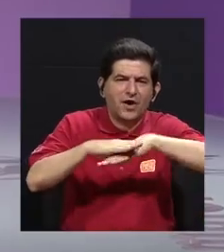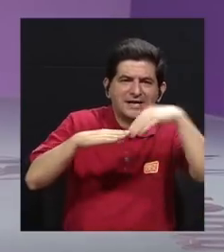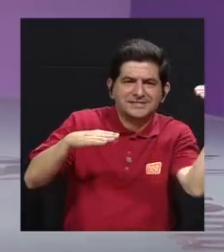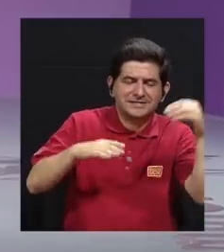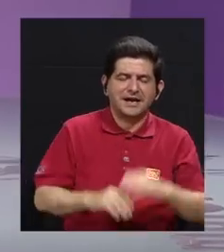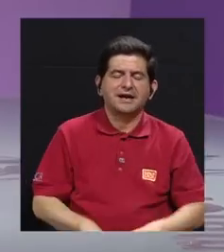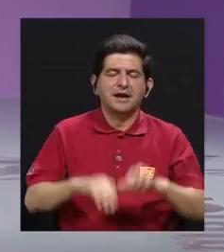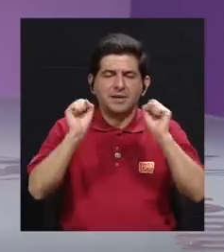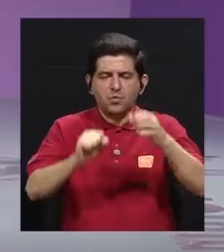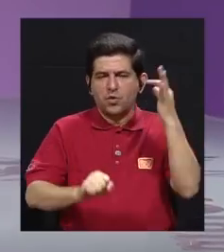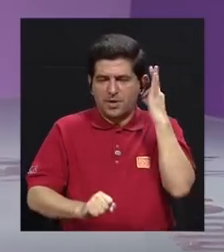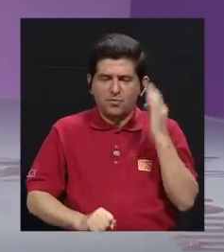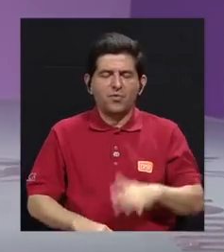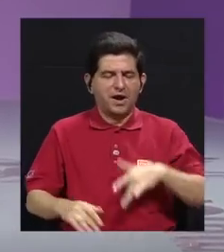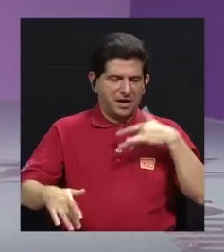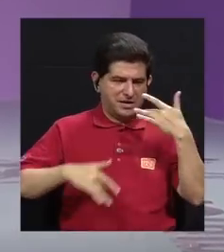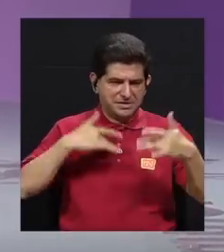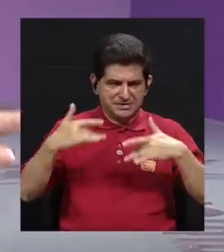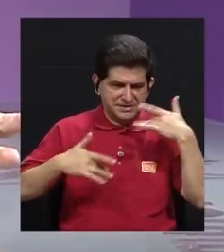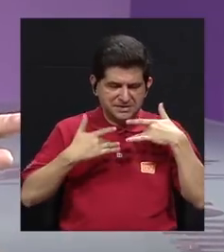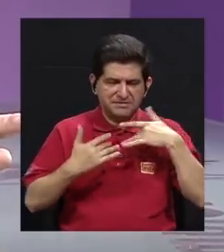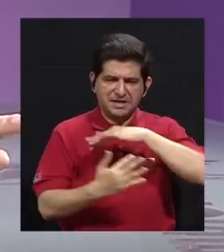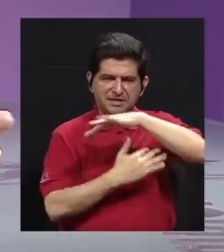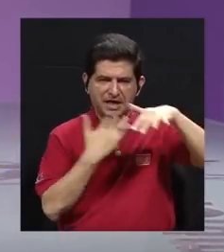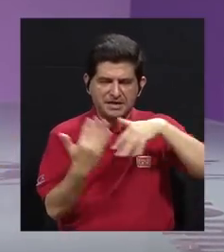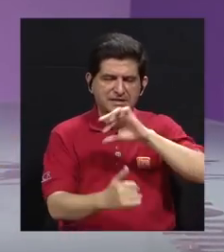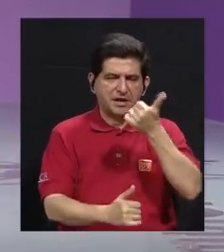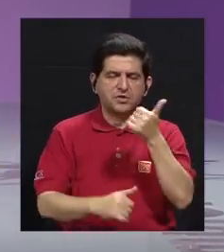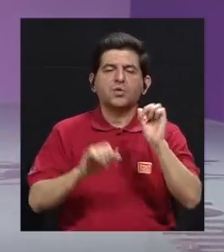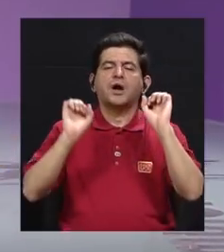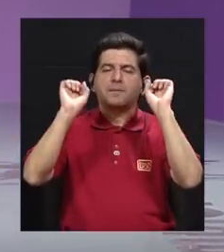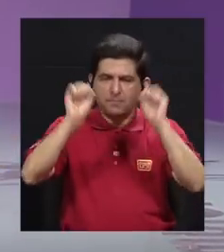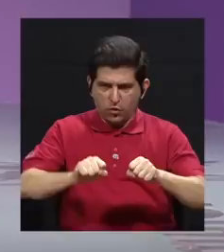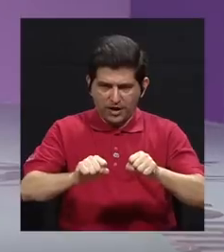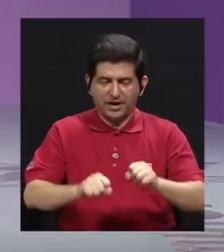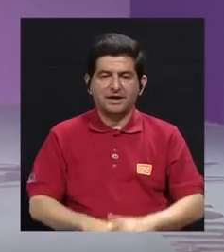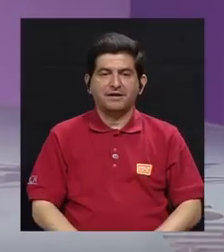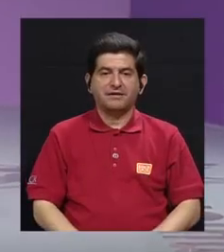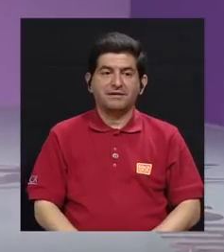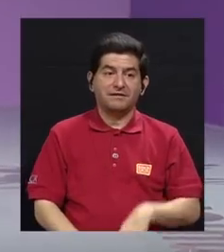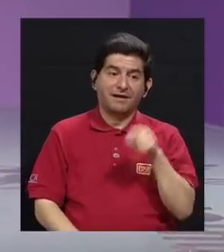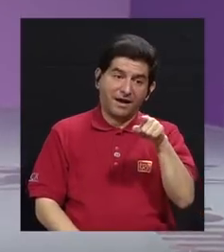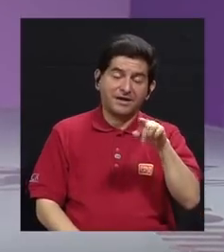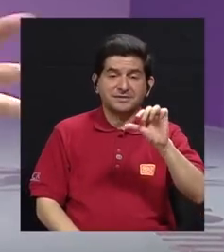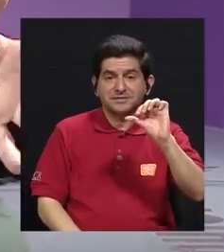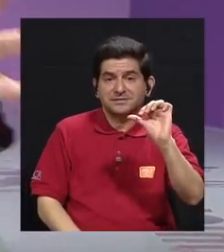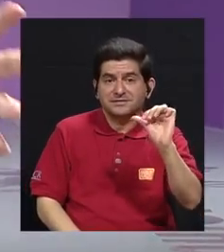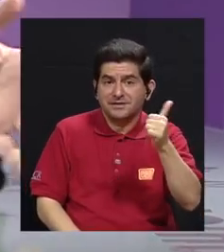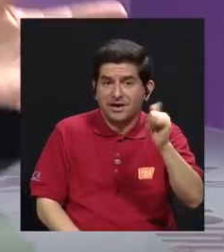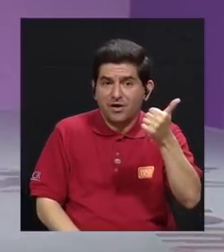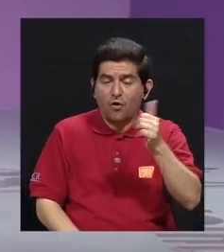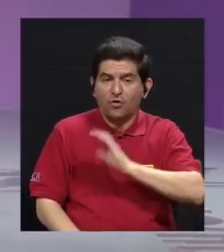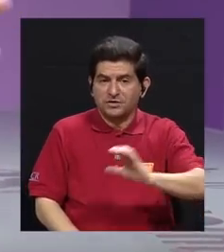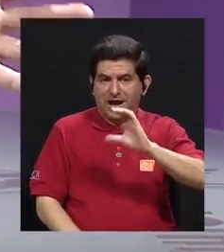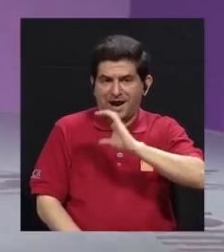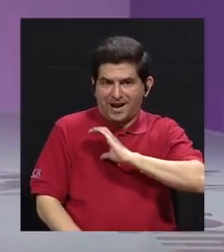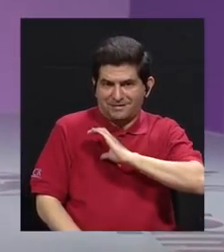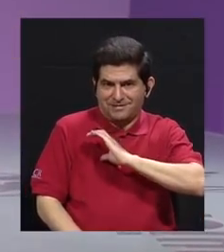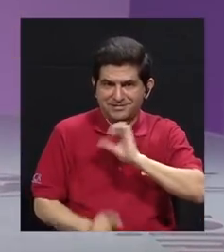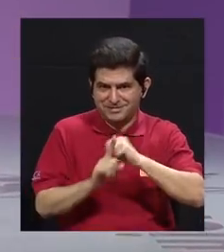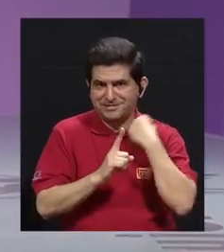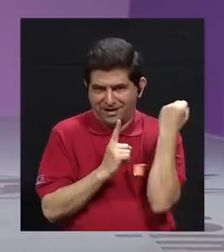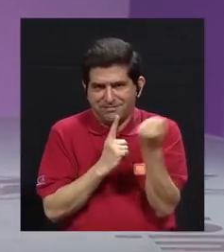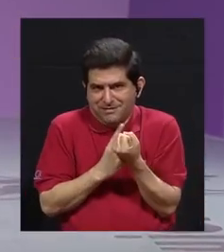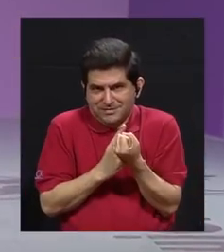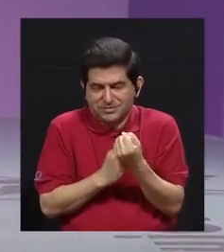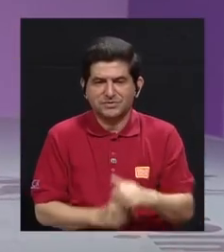esta sensibilidad para interactuar con diferentes. Entonces, de ahí yo he sugerido la meta, bueno, es la otra